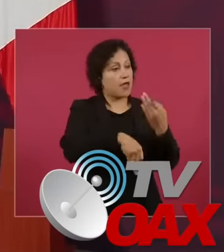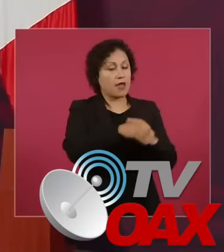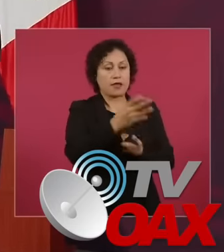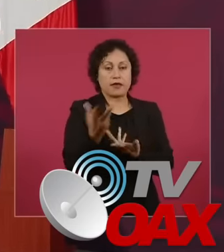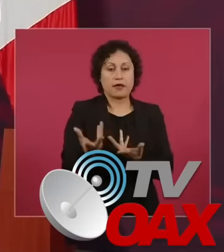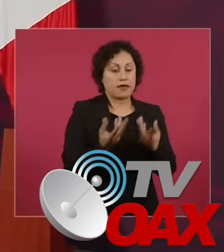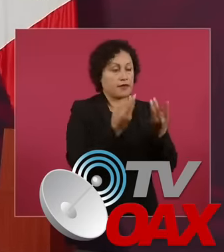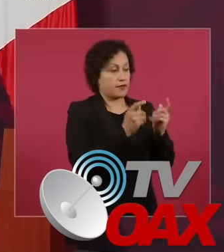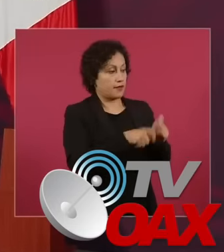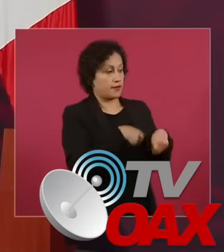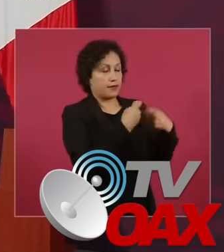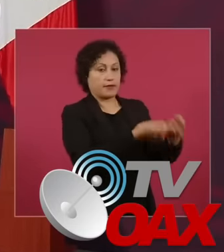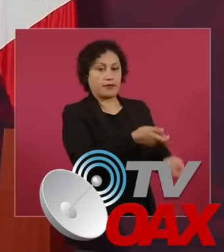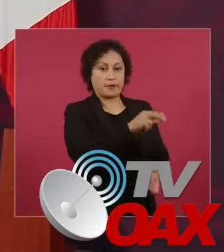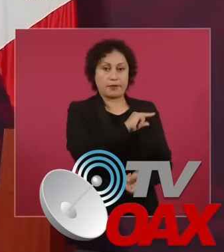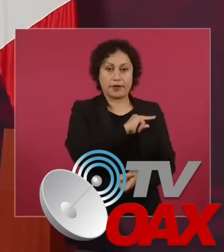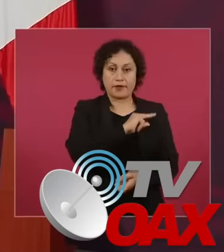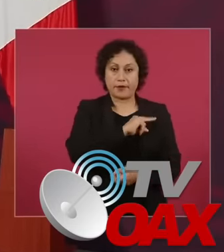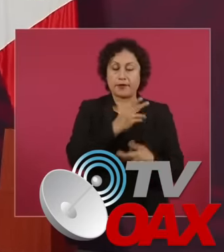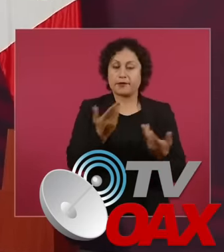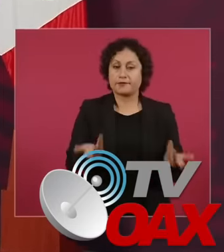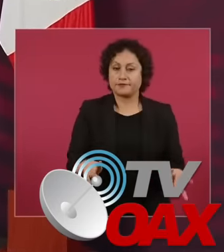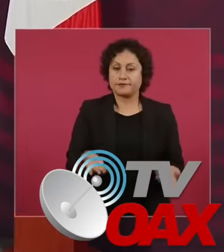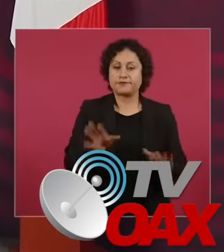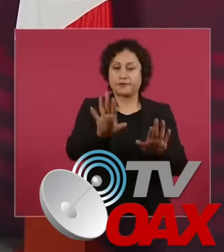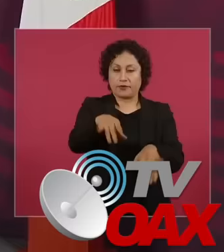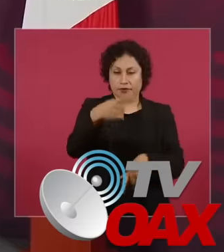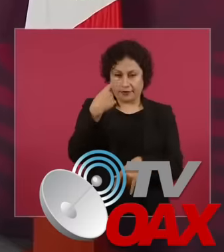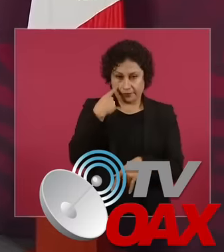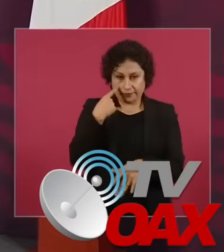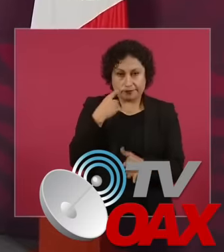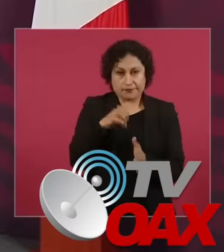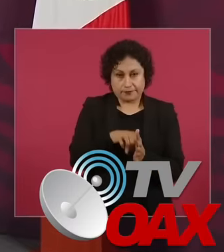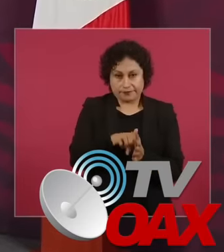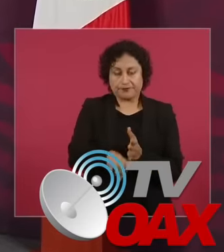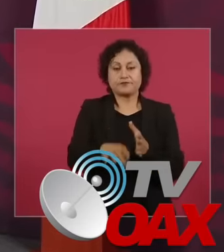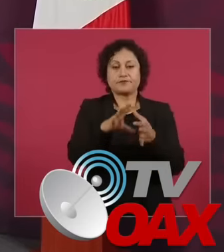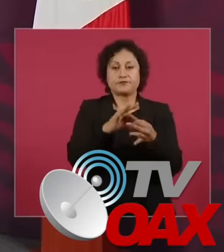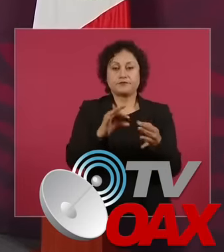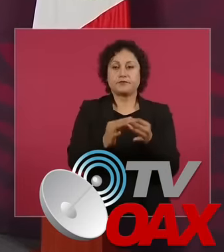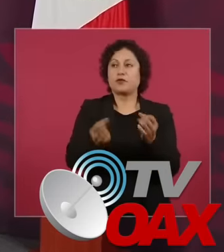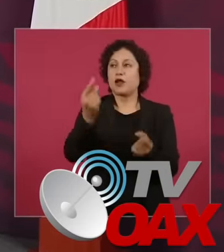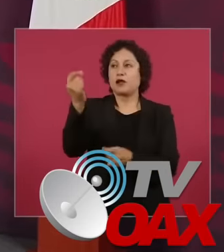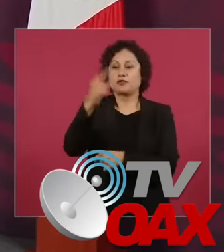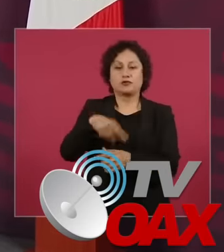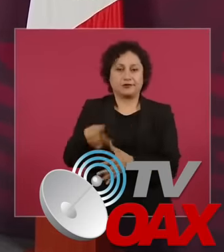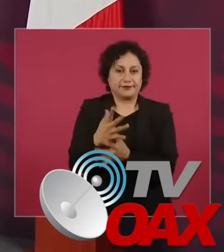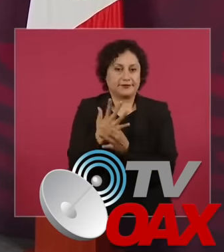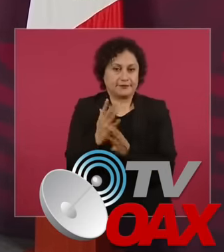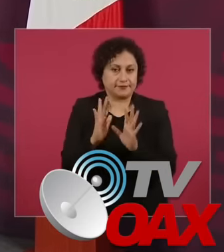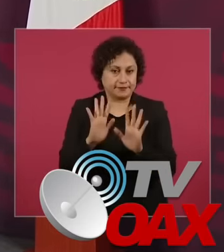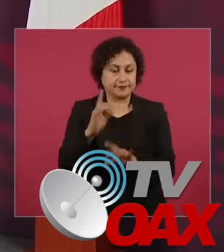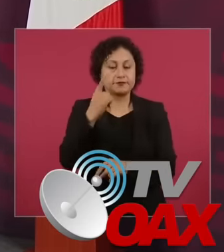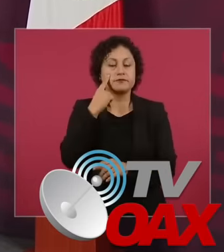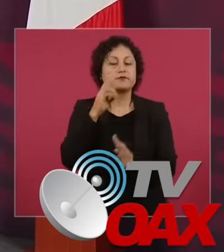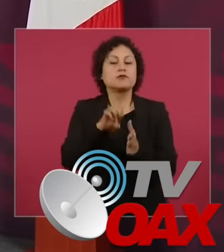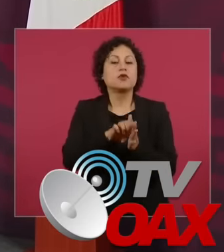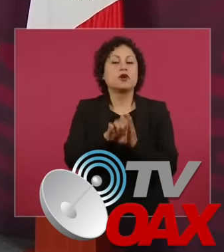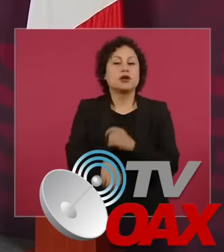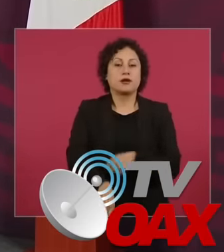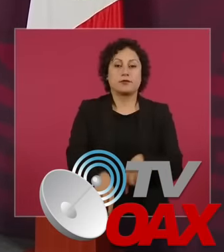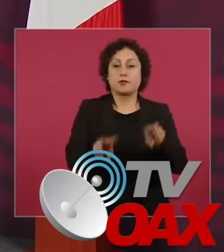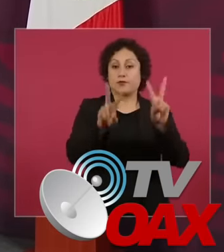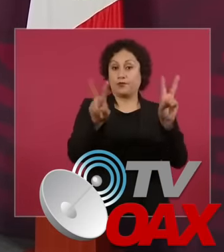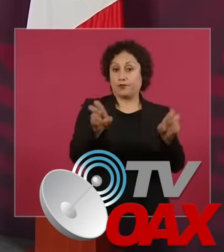si, como están hablando en algunos lugares, se privatiza la educación, se privatiza